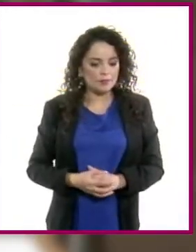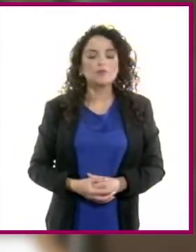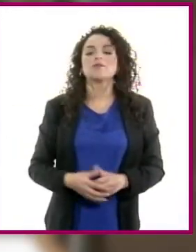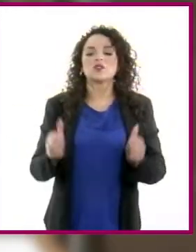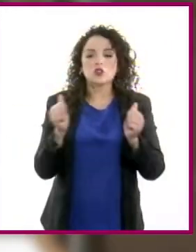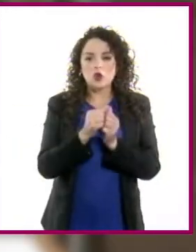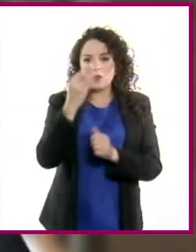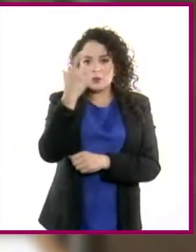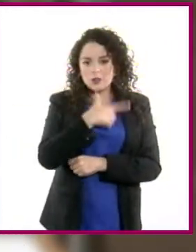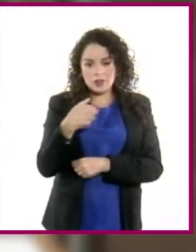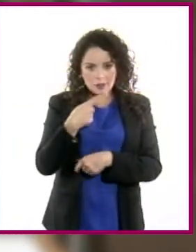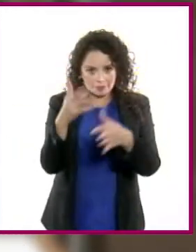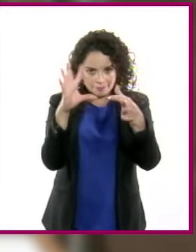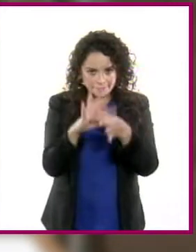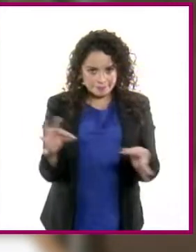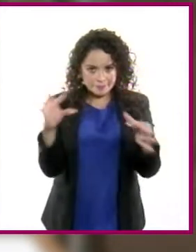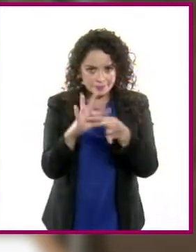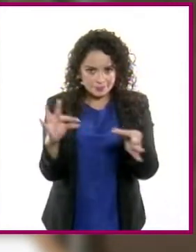gusto.